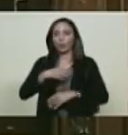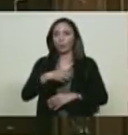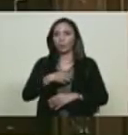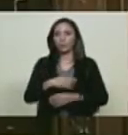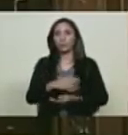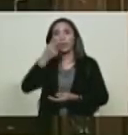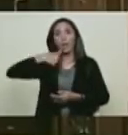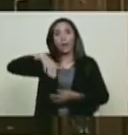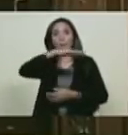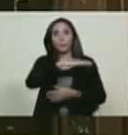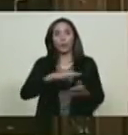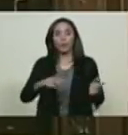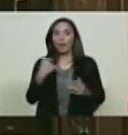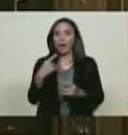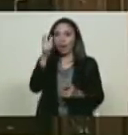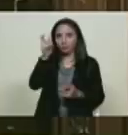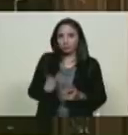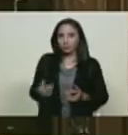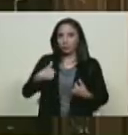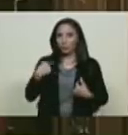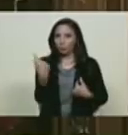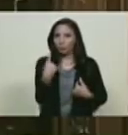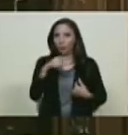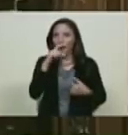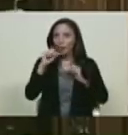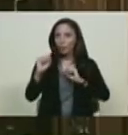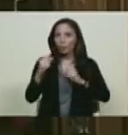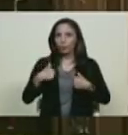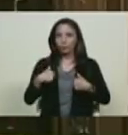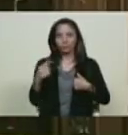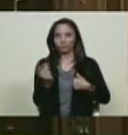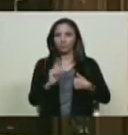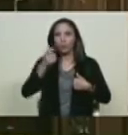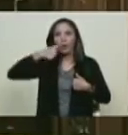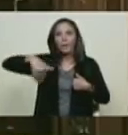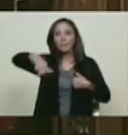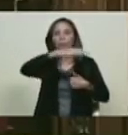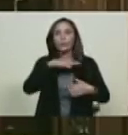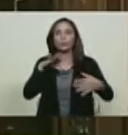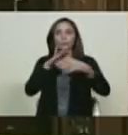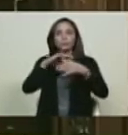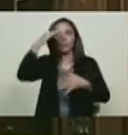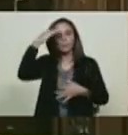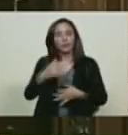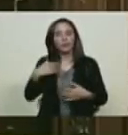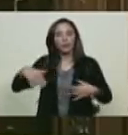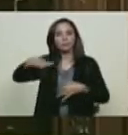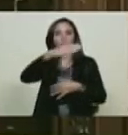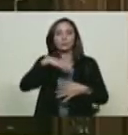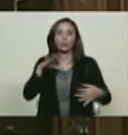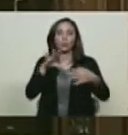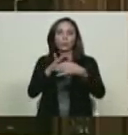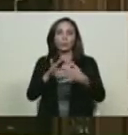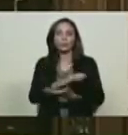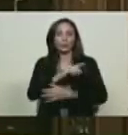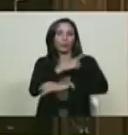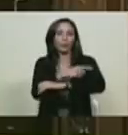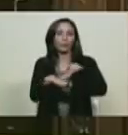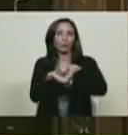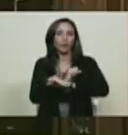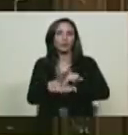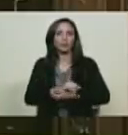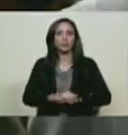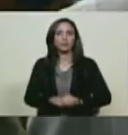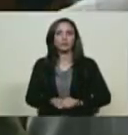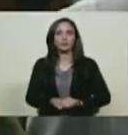pueblo, no es un hombre, no es Maduro, es un pueblo, es una Fuerza Armada Nacional Bolivariana, poderosa,